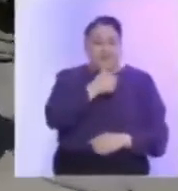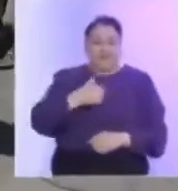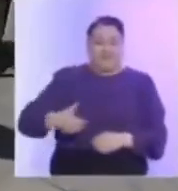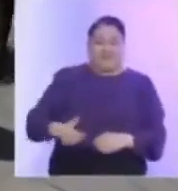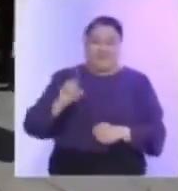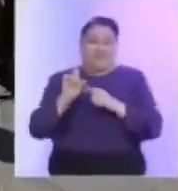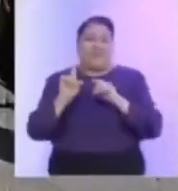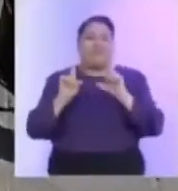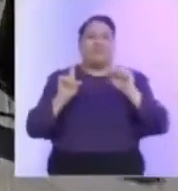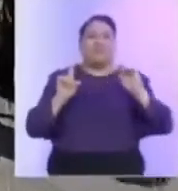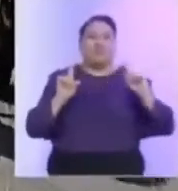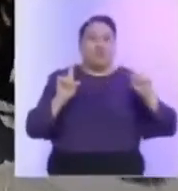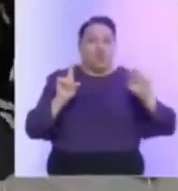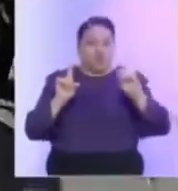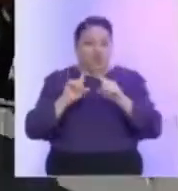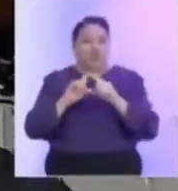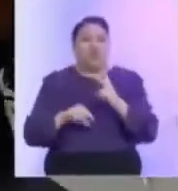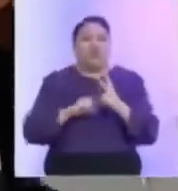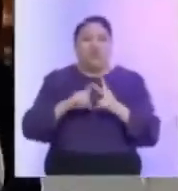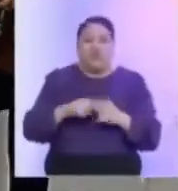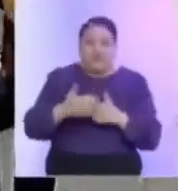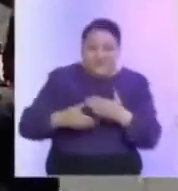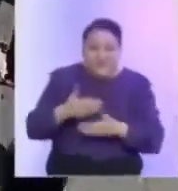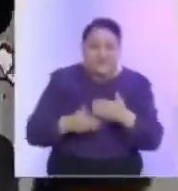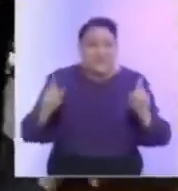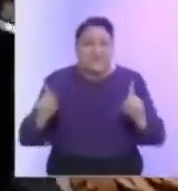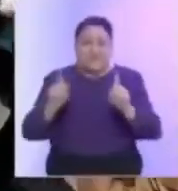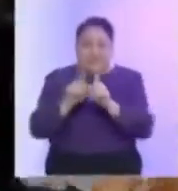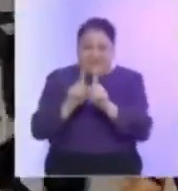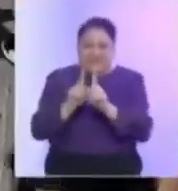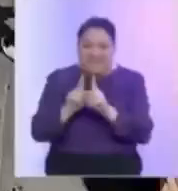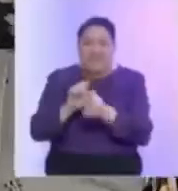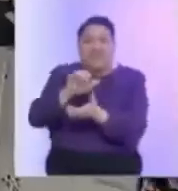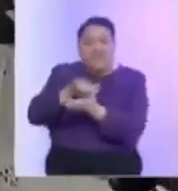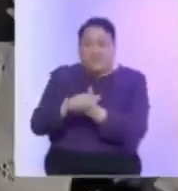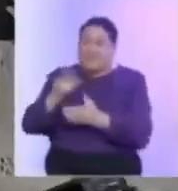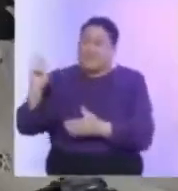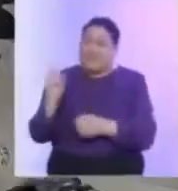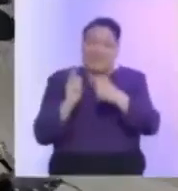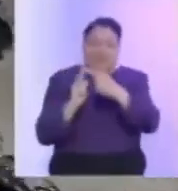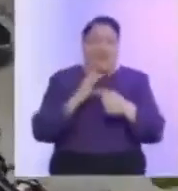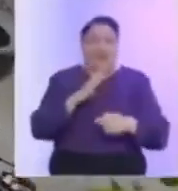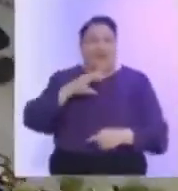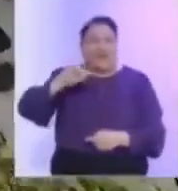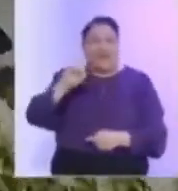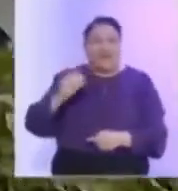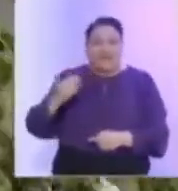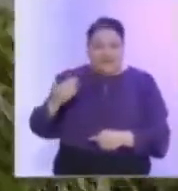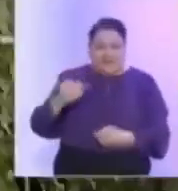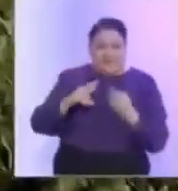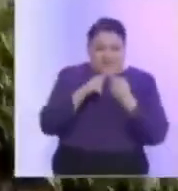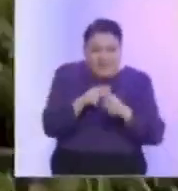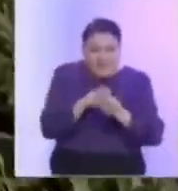presidenta Mónica Soto eh llegó como tú bien dices acompañada de su esposo Jesús tarriba desde hace algunos minutos